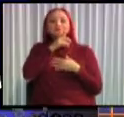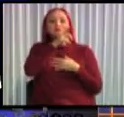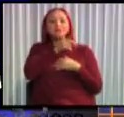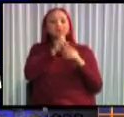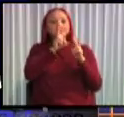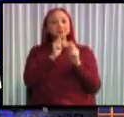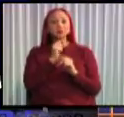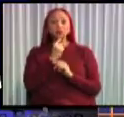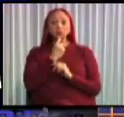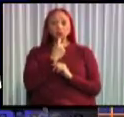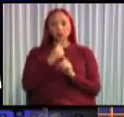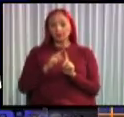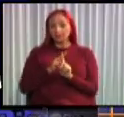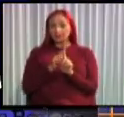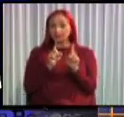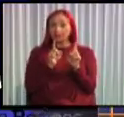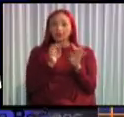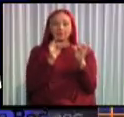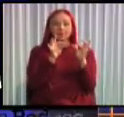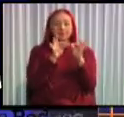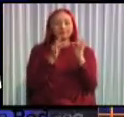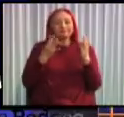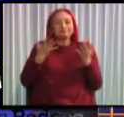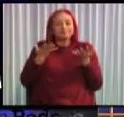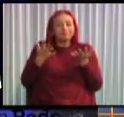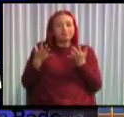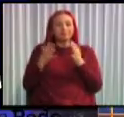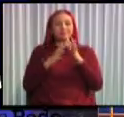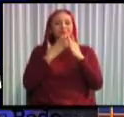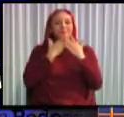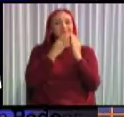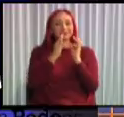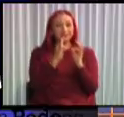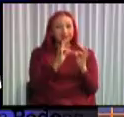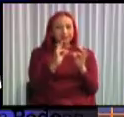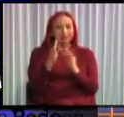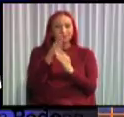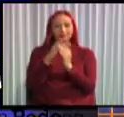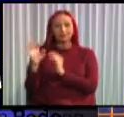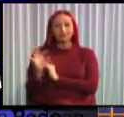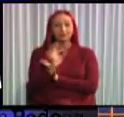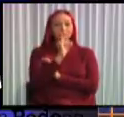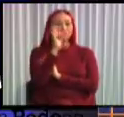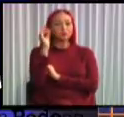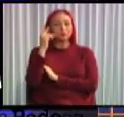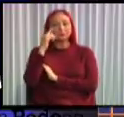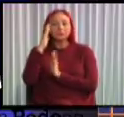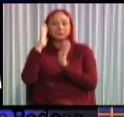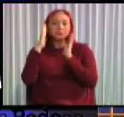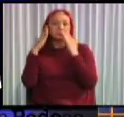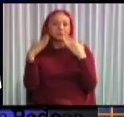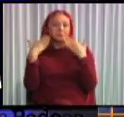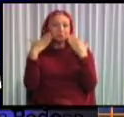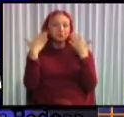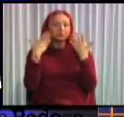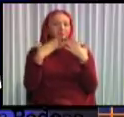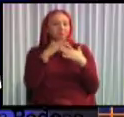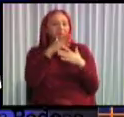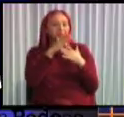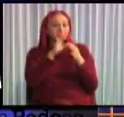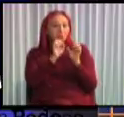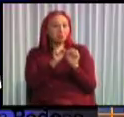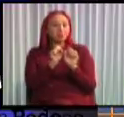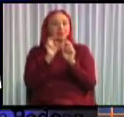tema serio, pero vamos a procurar tratarlo de una forma simpática, donde podamos